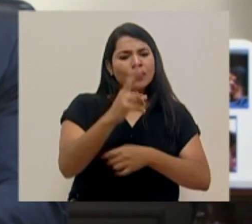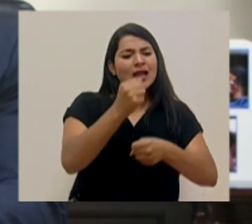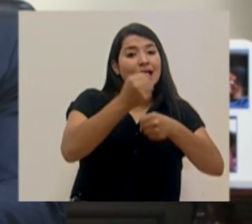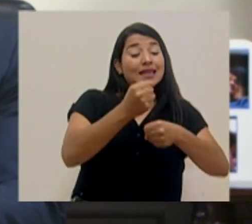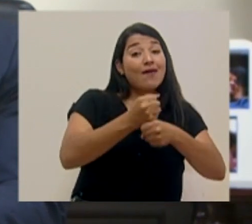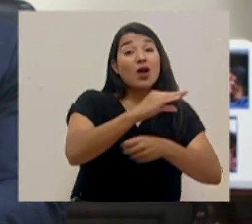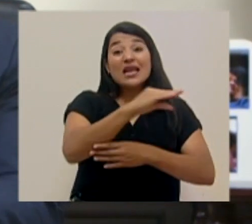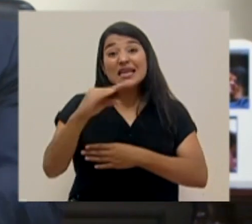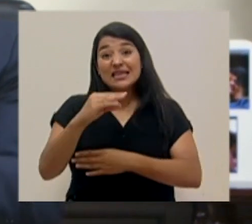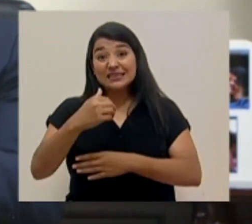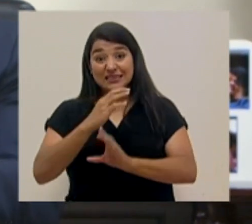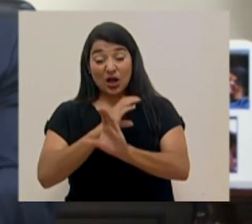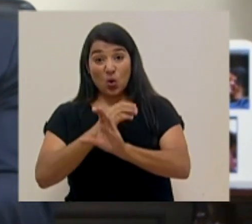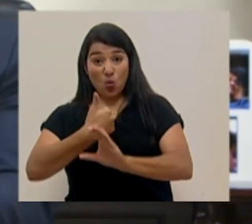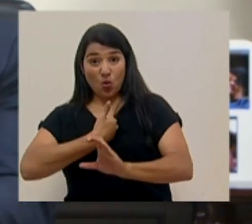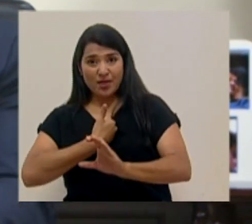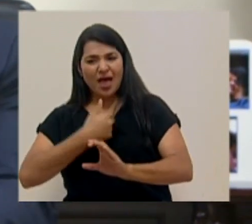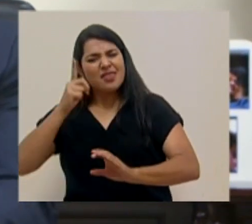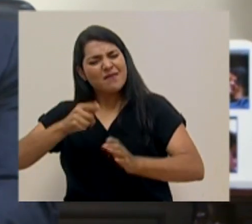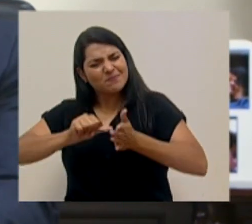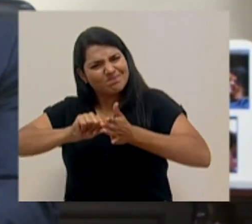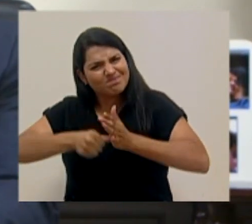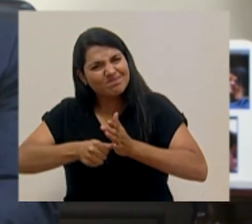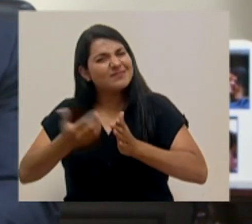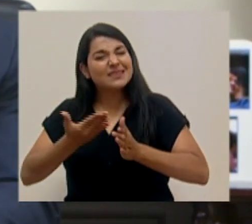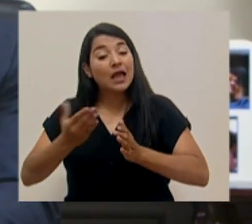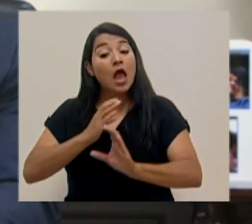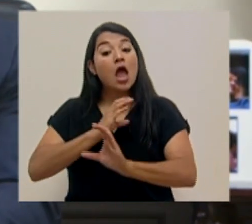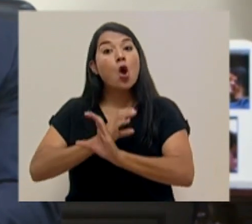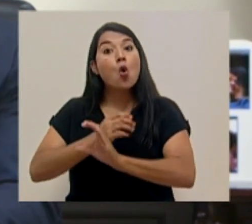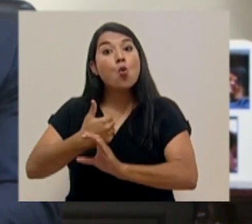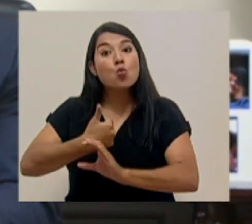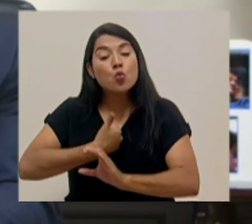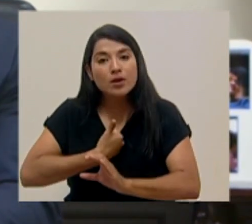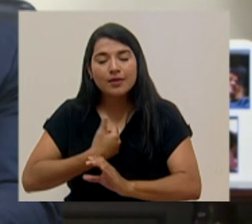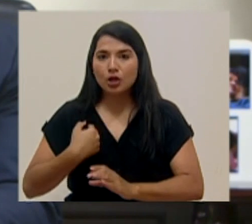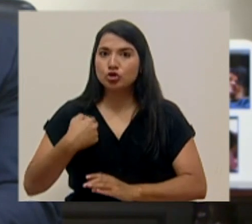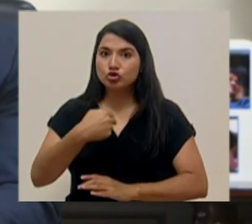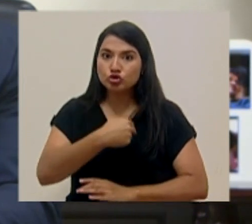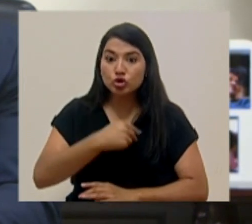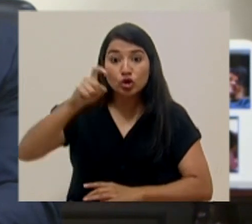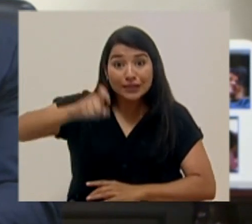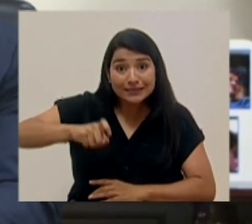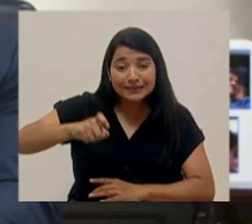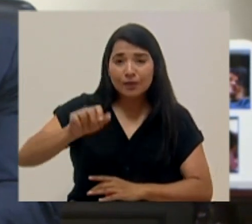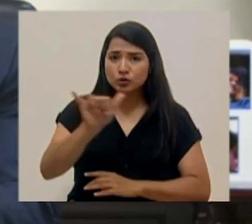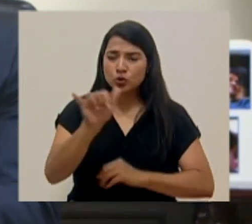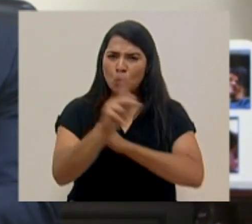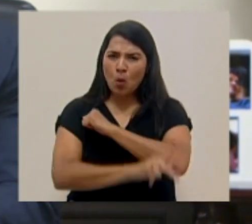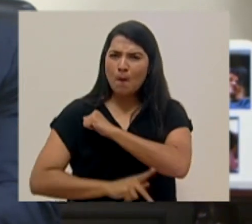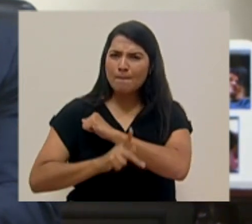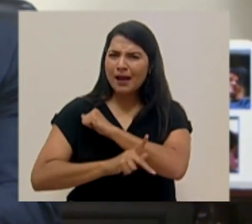hacer énfasis en se cuida. Necesitamos como país, todas y